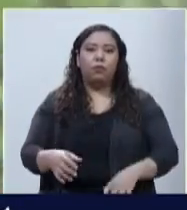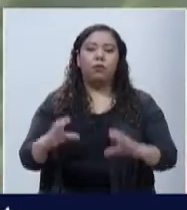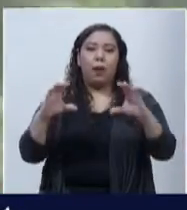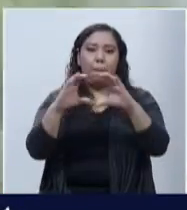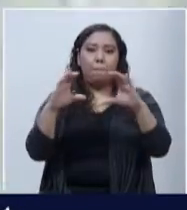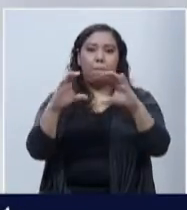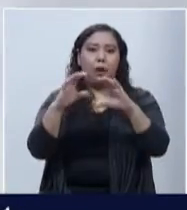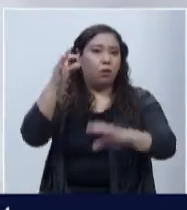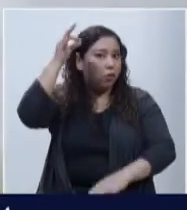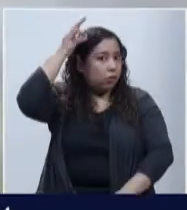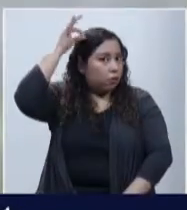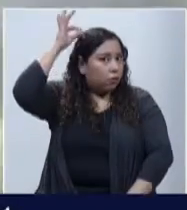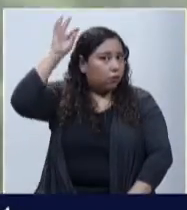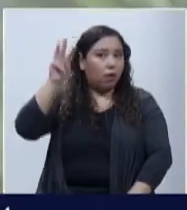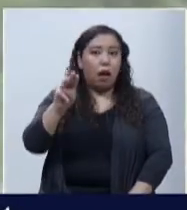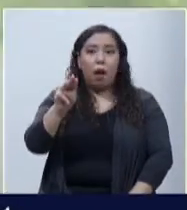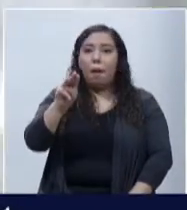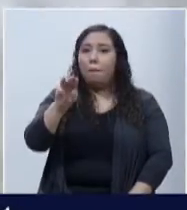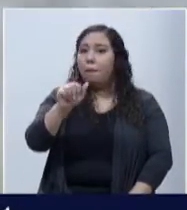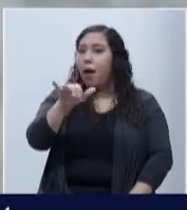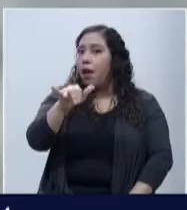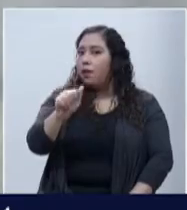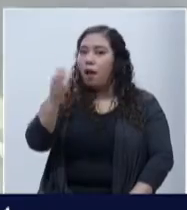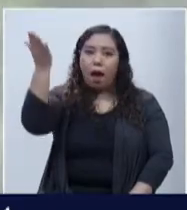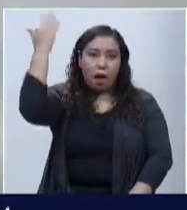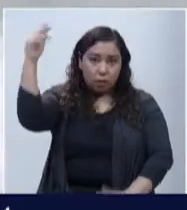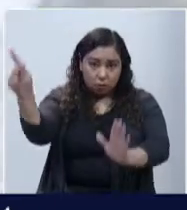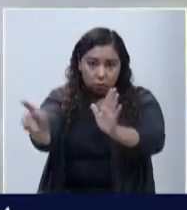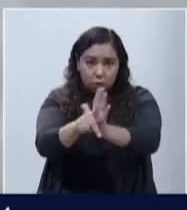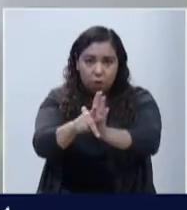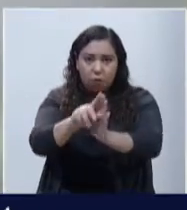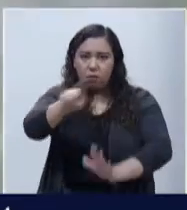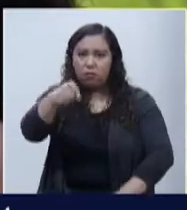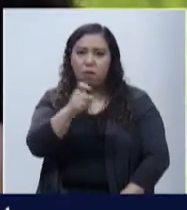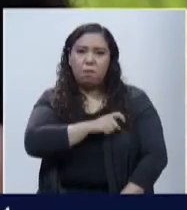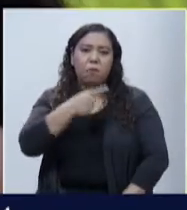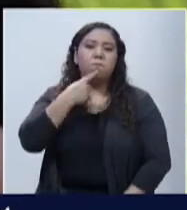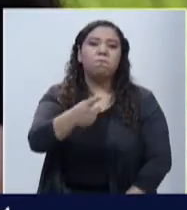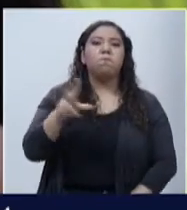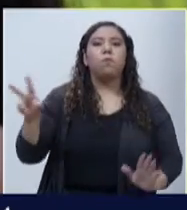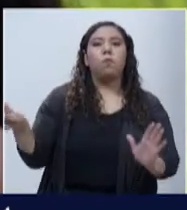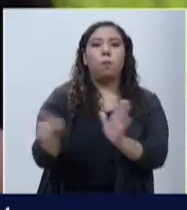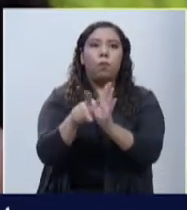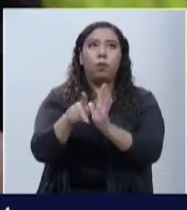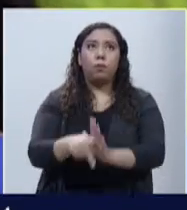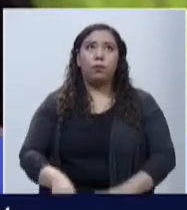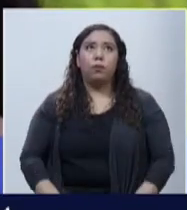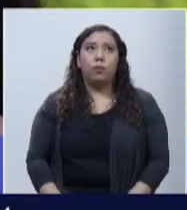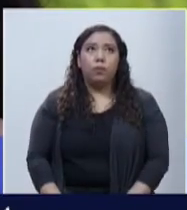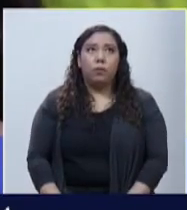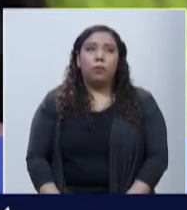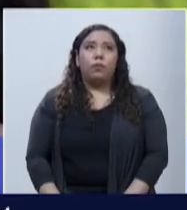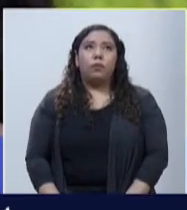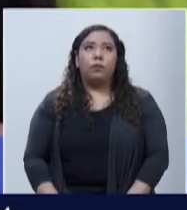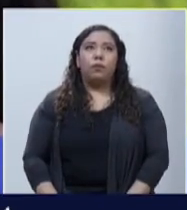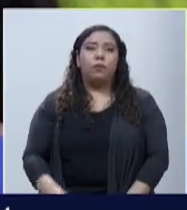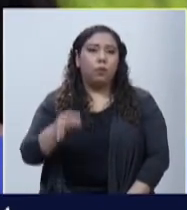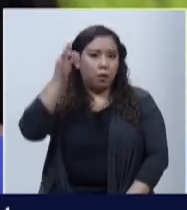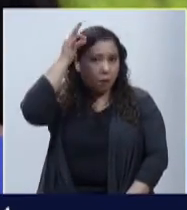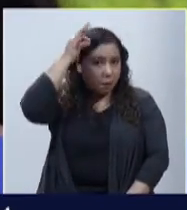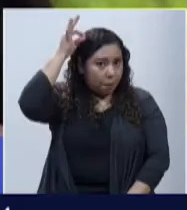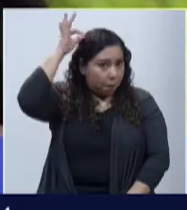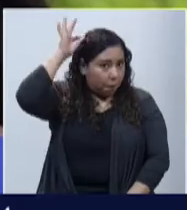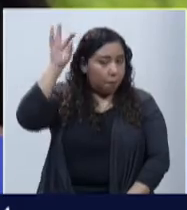su prohibición tras la conquista históricamente en la parte de mesoamérica en el mundo maya presta fueron los